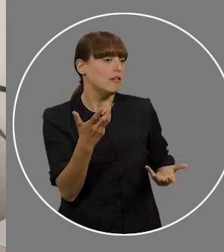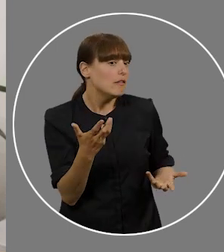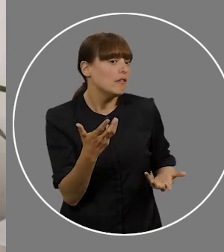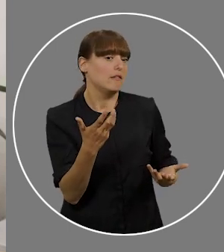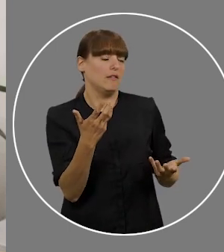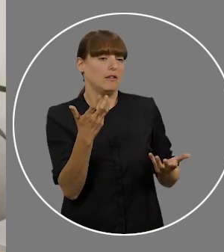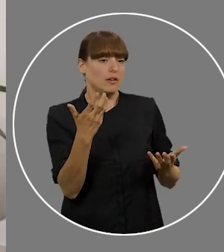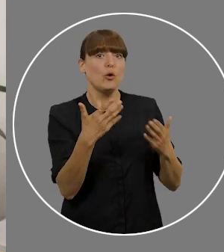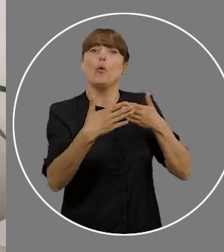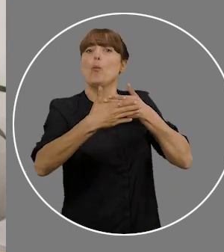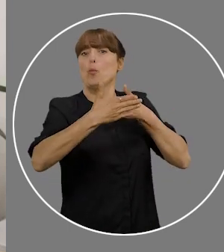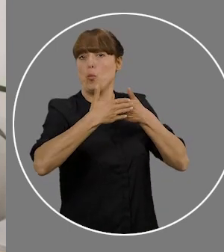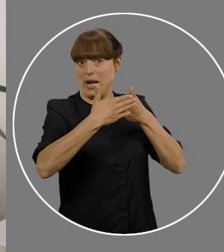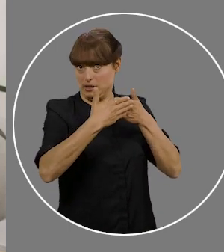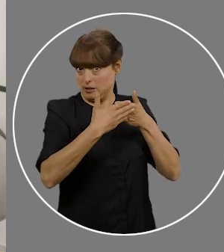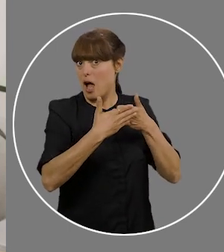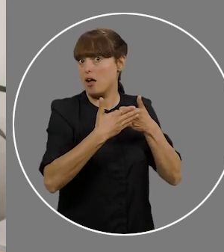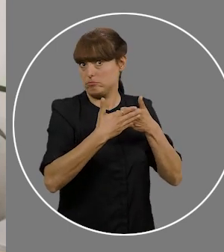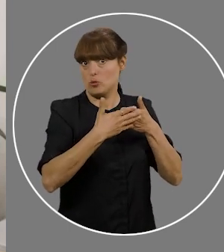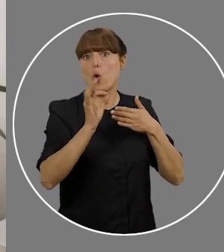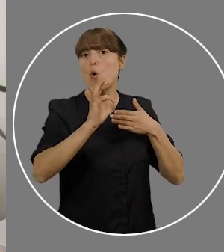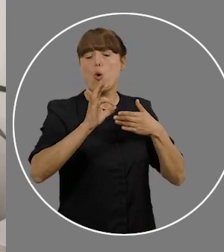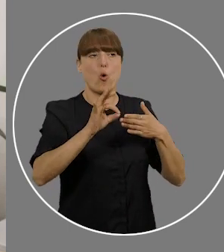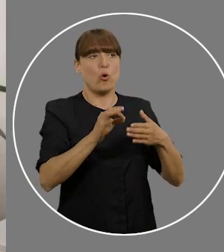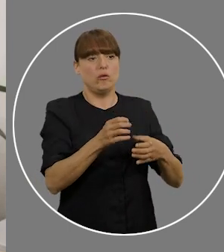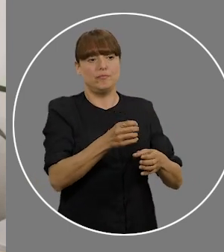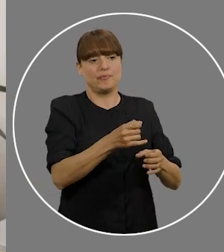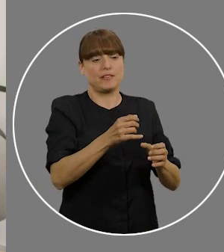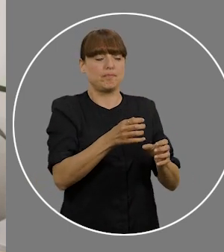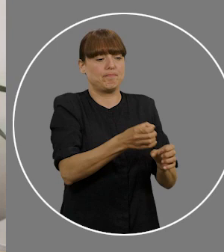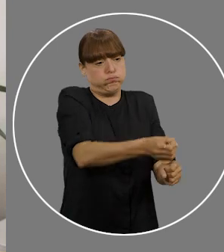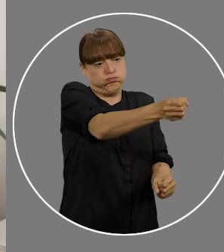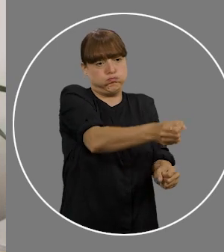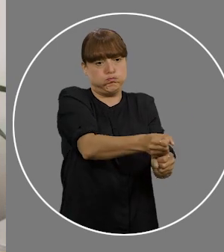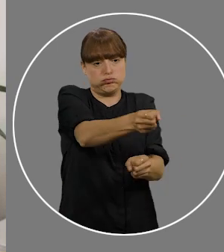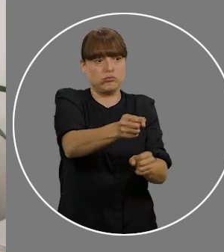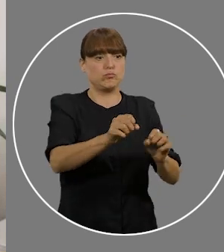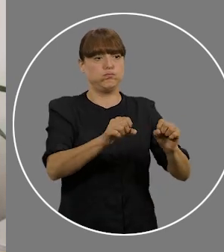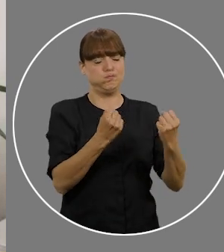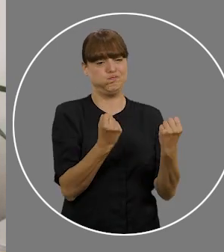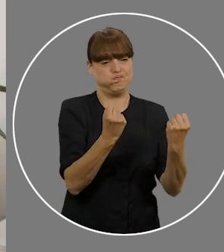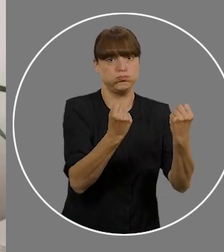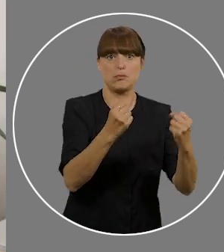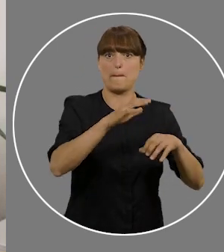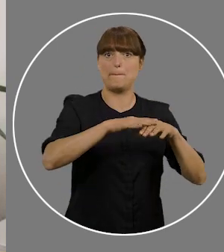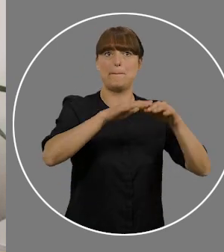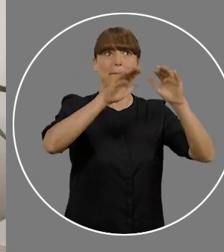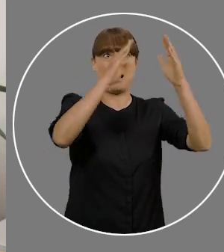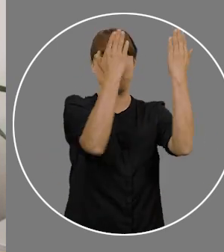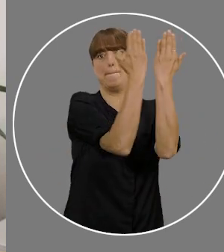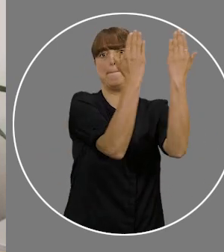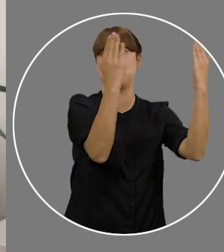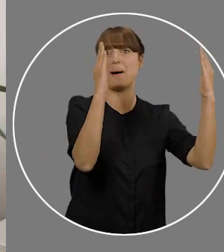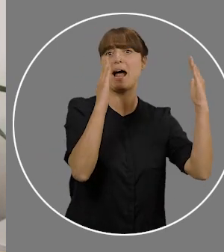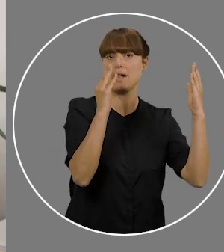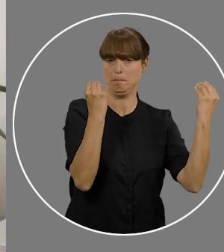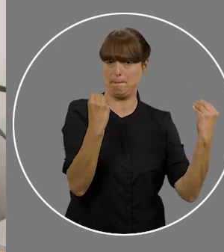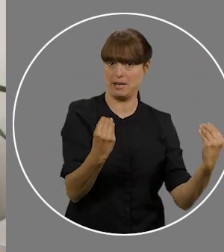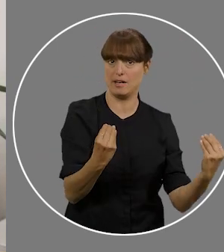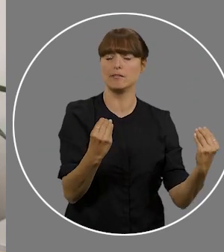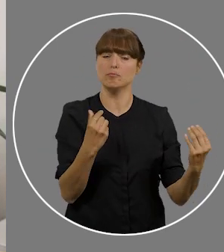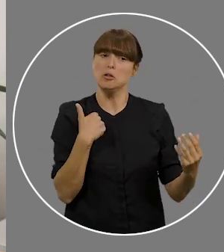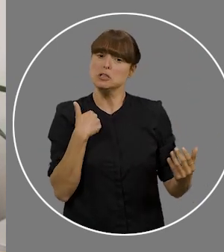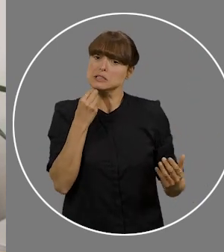para que no se hiciera polvo la tierra, ¿no? Y dentro de todo, pues estaba bien